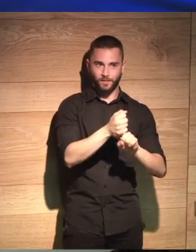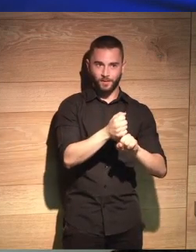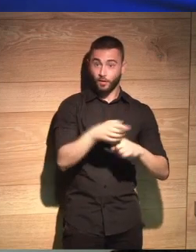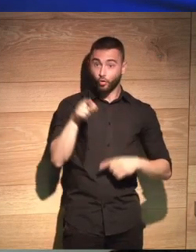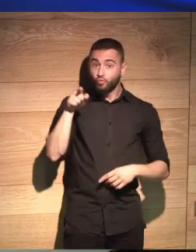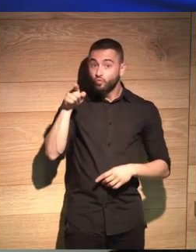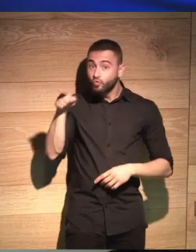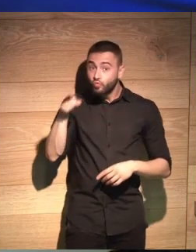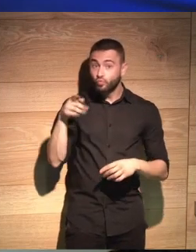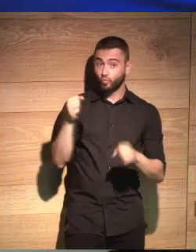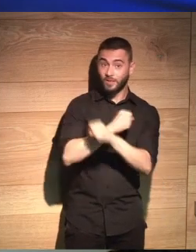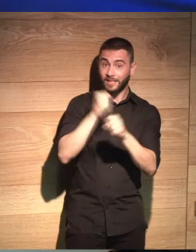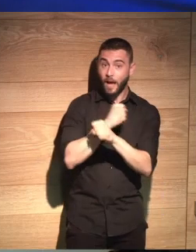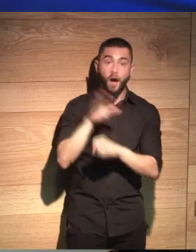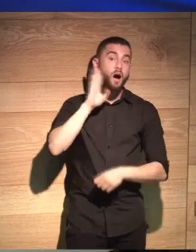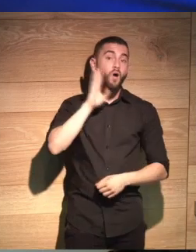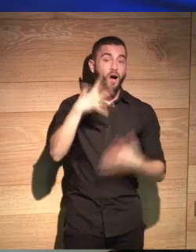trabajo.